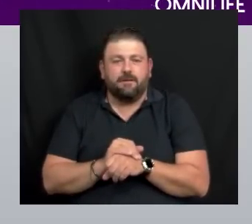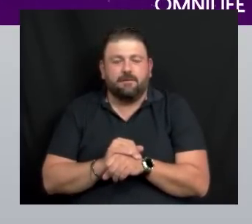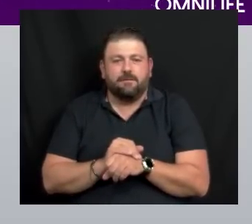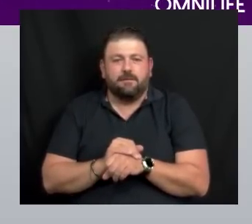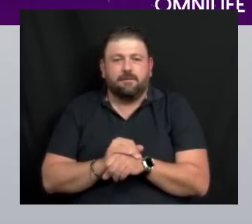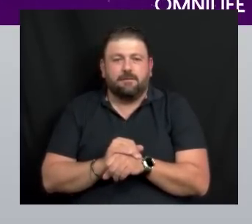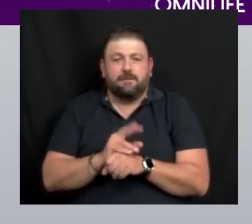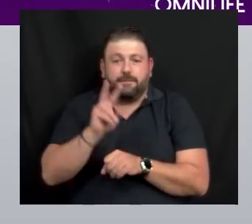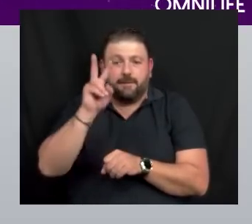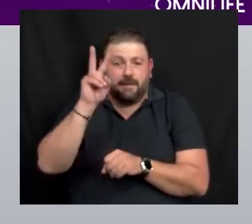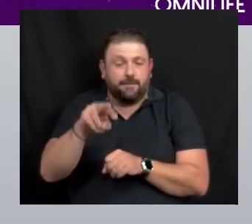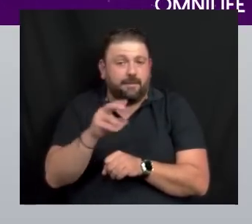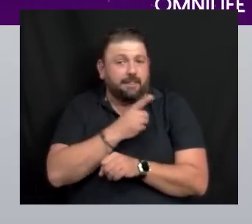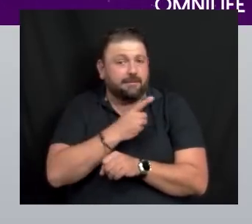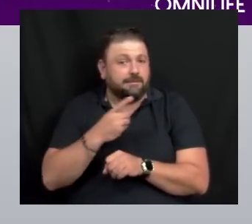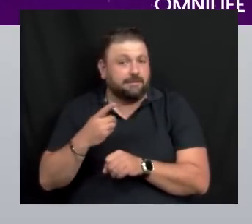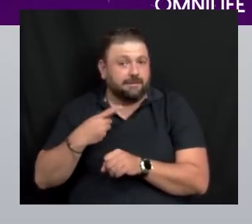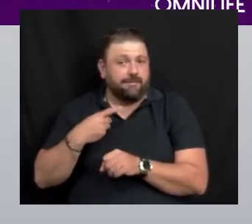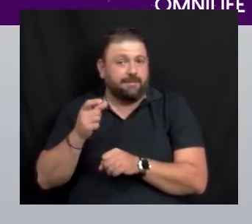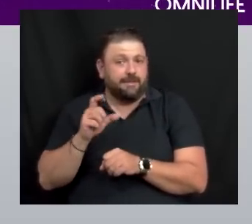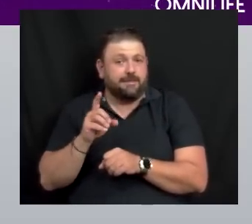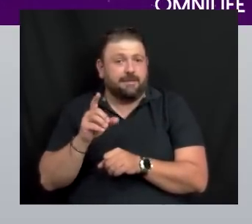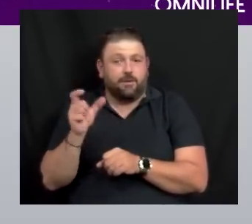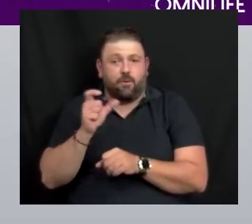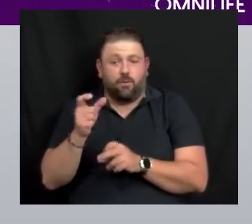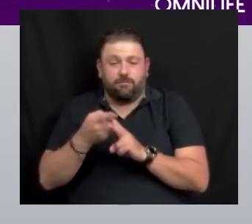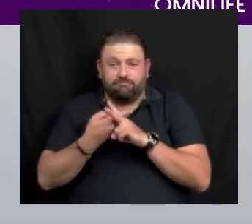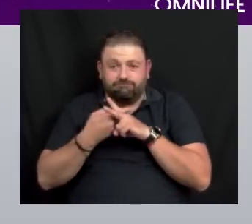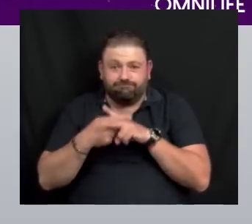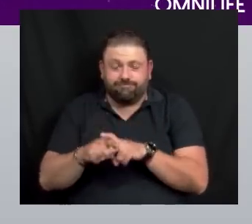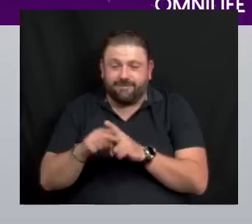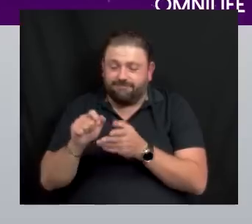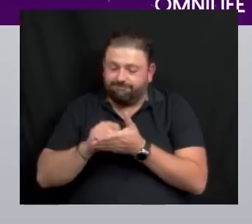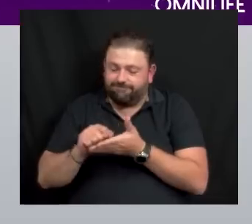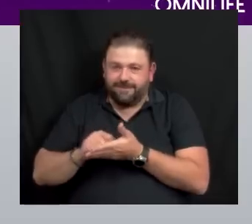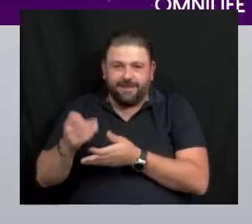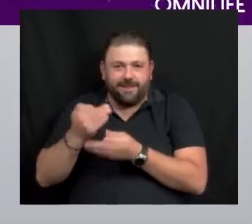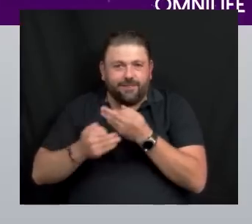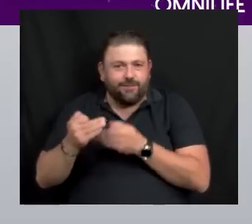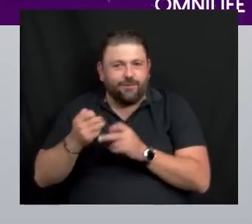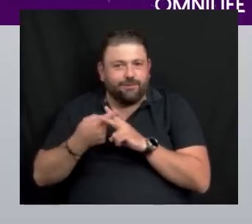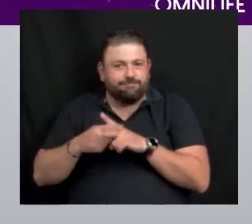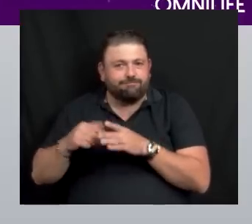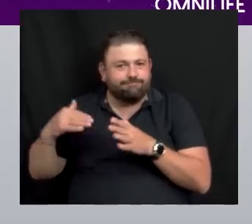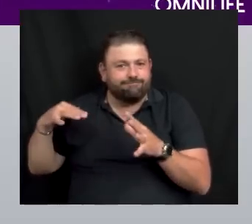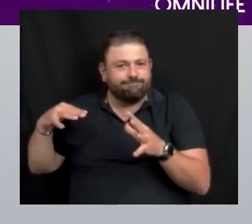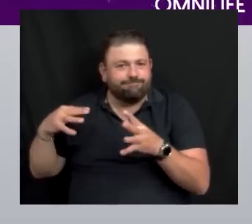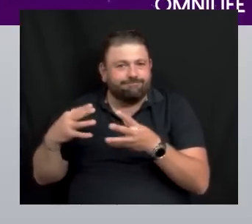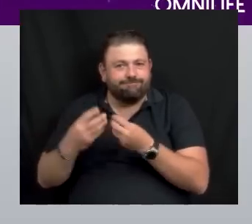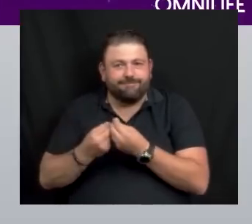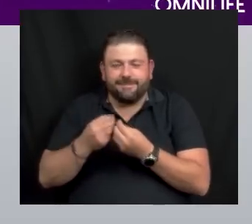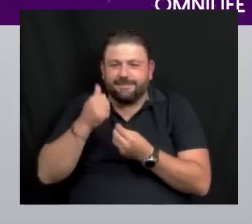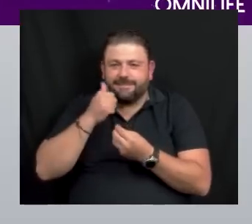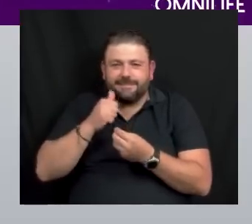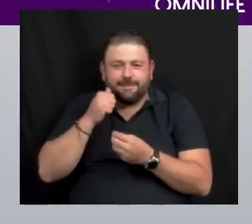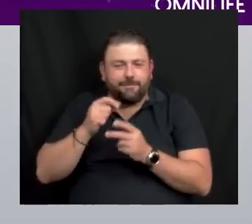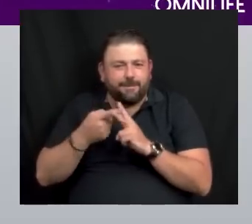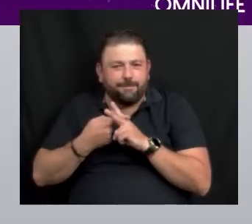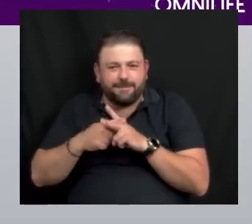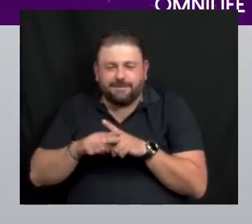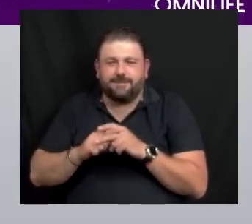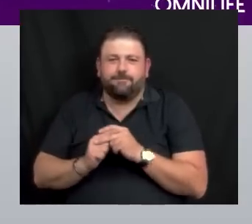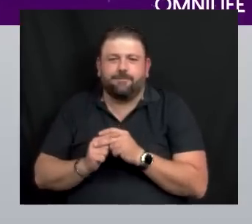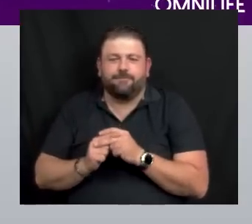el principio, como nos sucedió a nosotros. Y ayer yo tuve como principio, bueno,